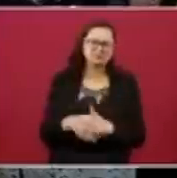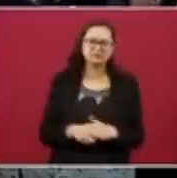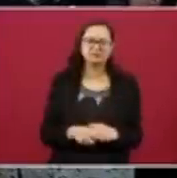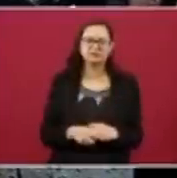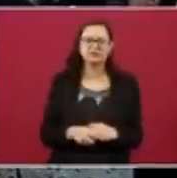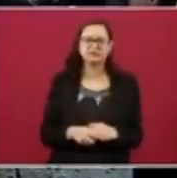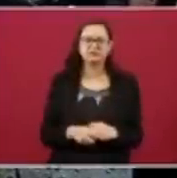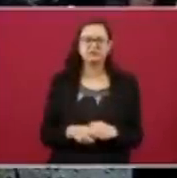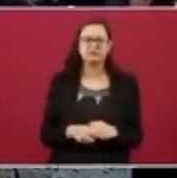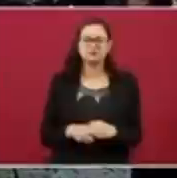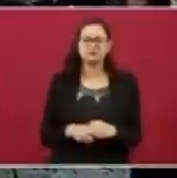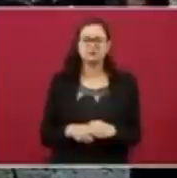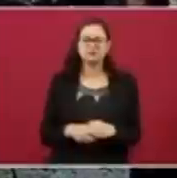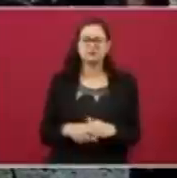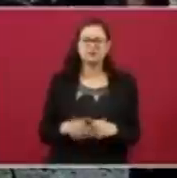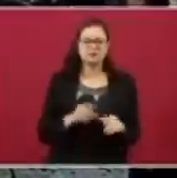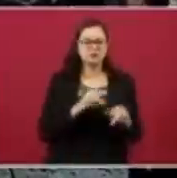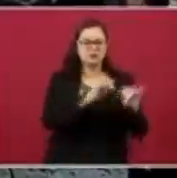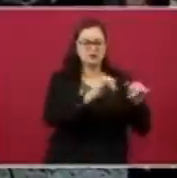en bloque